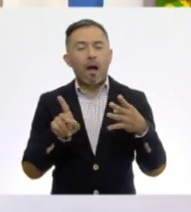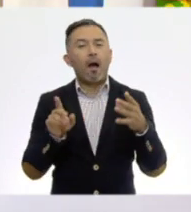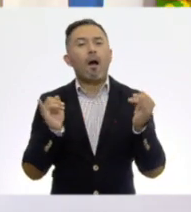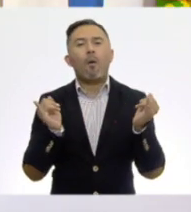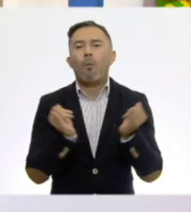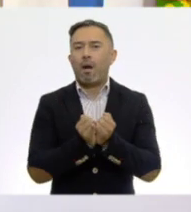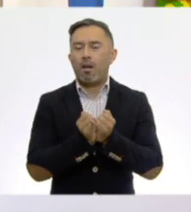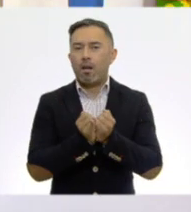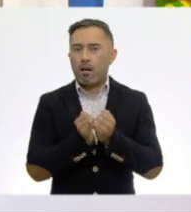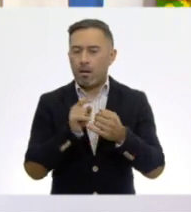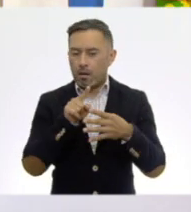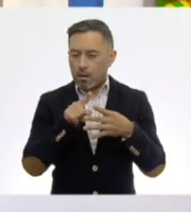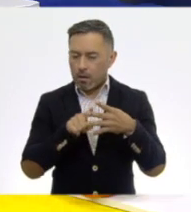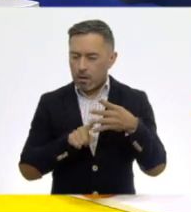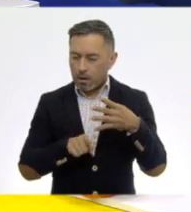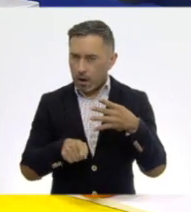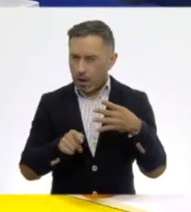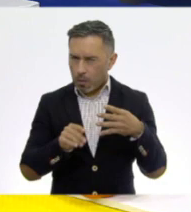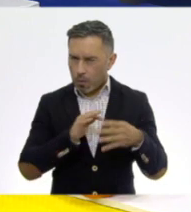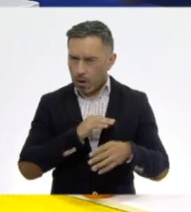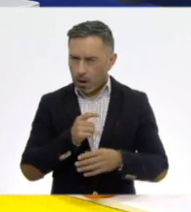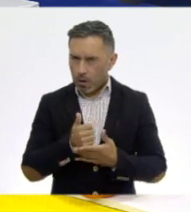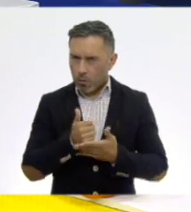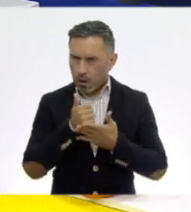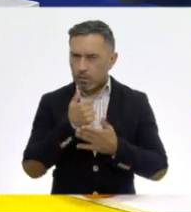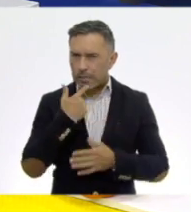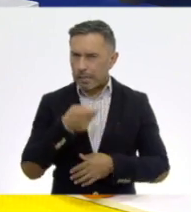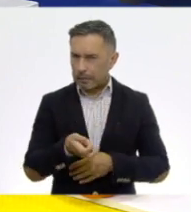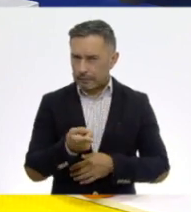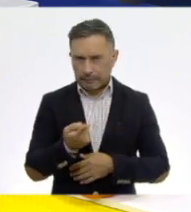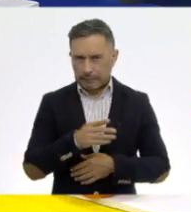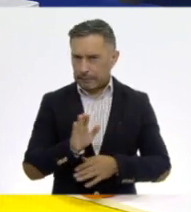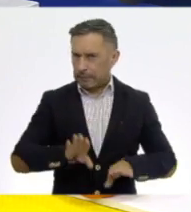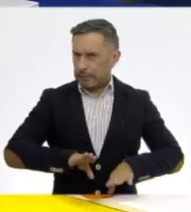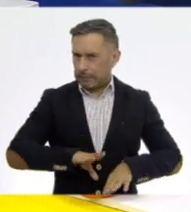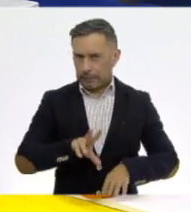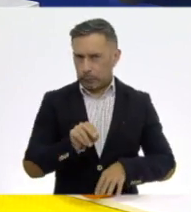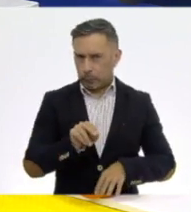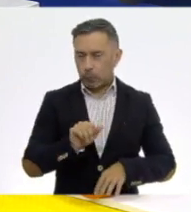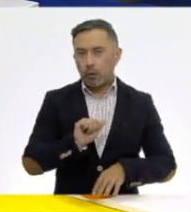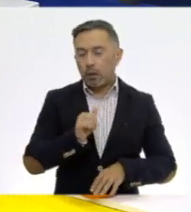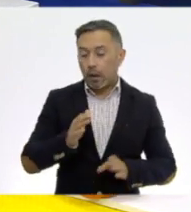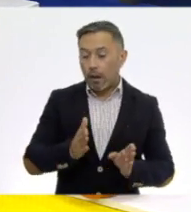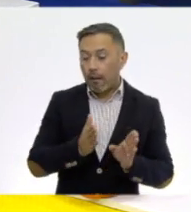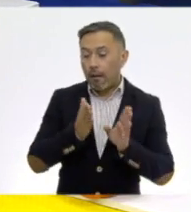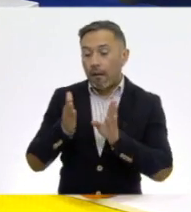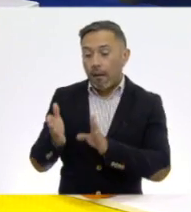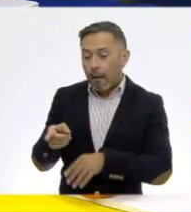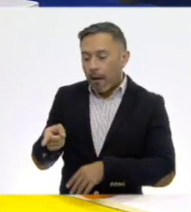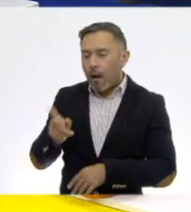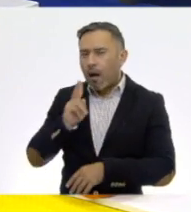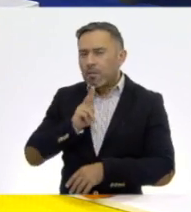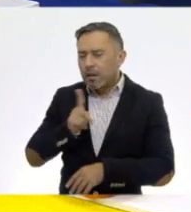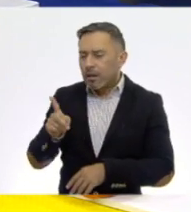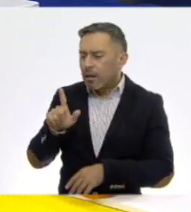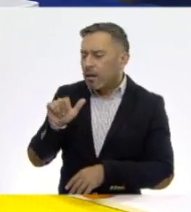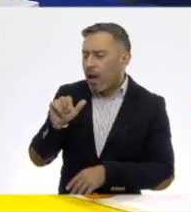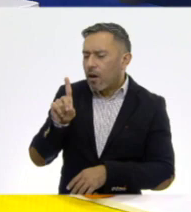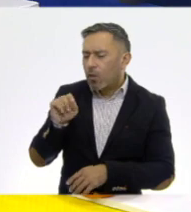no es esa la figura que nos puede ayudar. Y la que tenemos de este lado, a ver, vamos, ayúdenme a contar cuántos lados